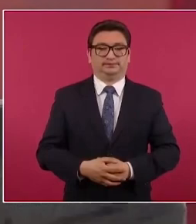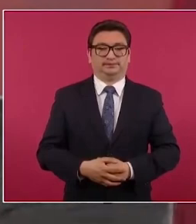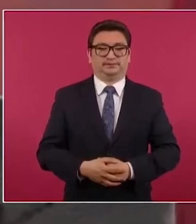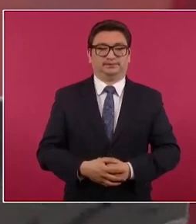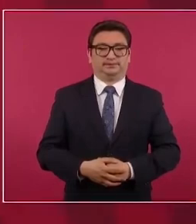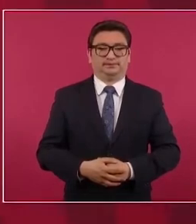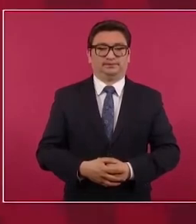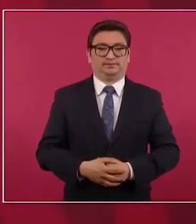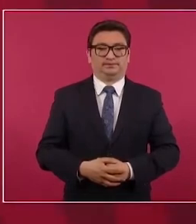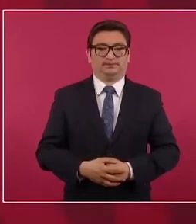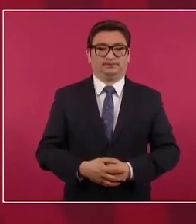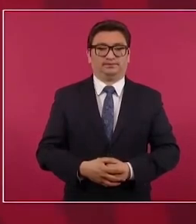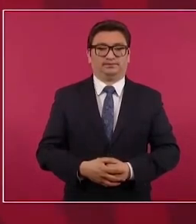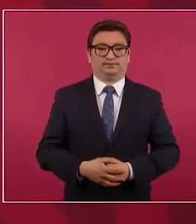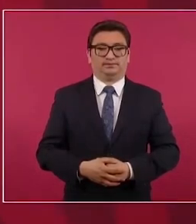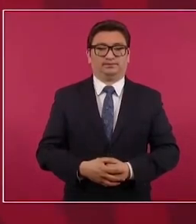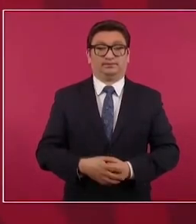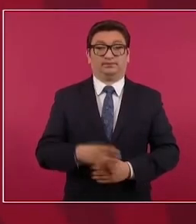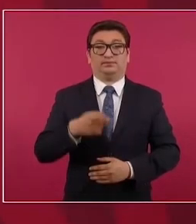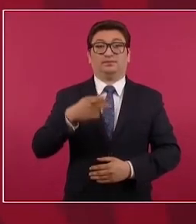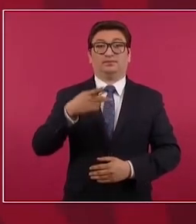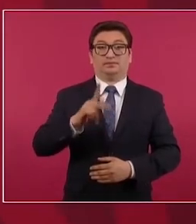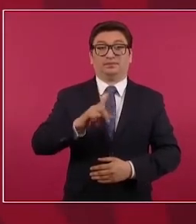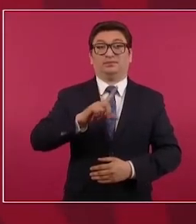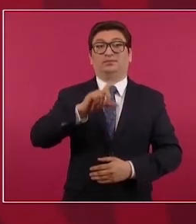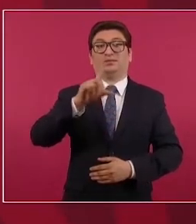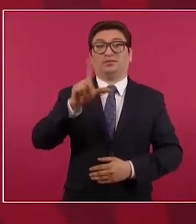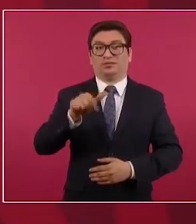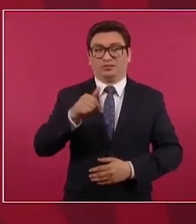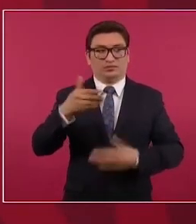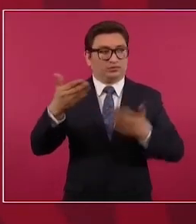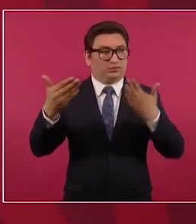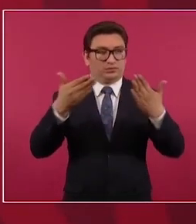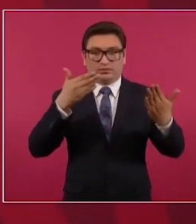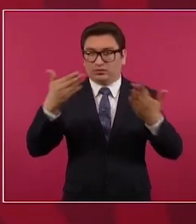Pero luego aparecen estas contradicciones, ¿no?